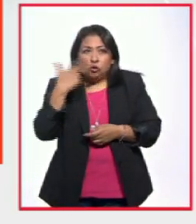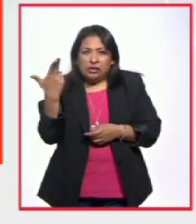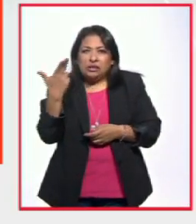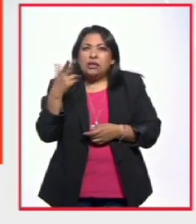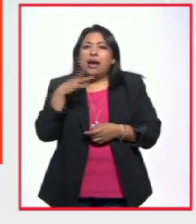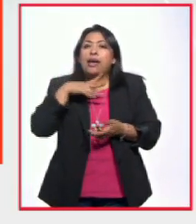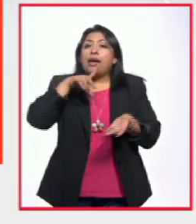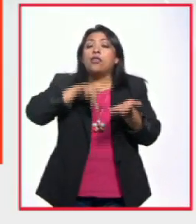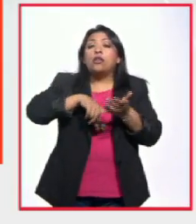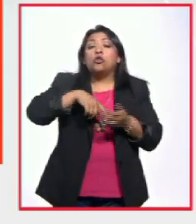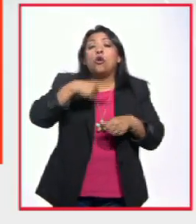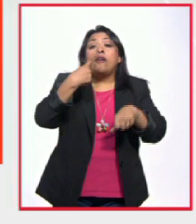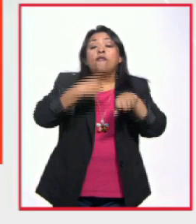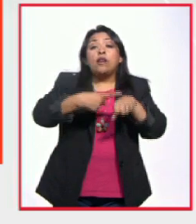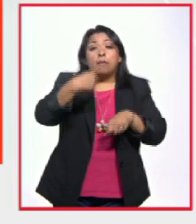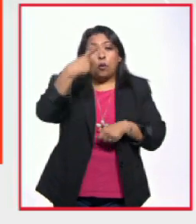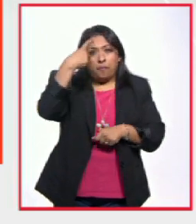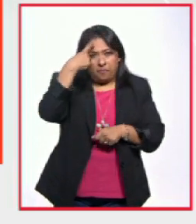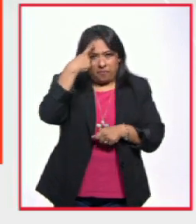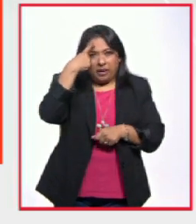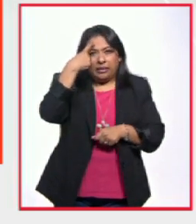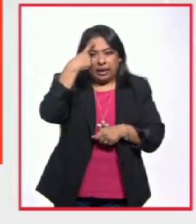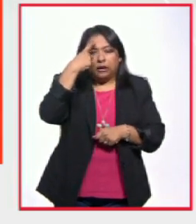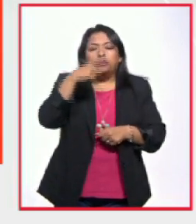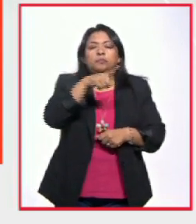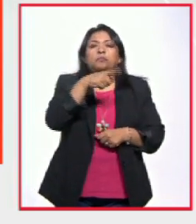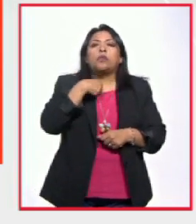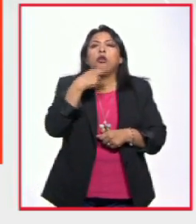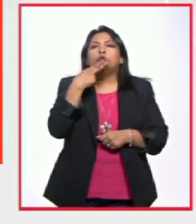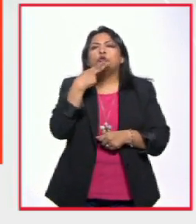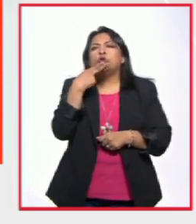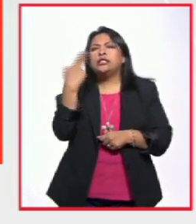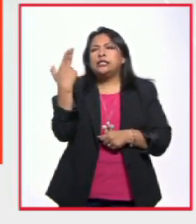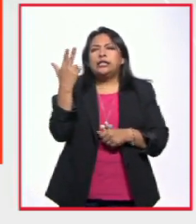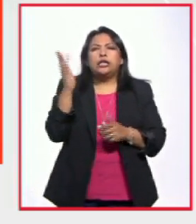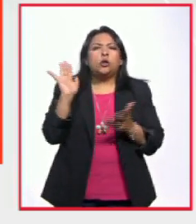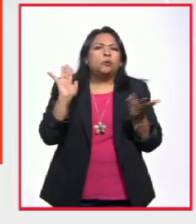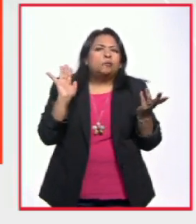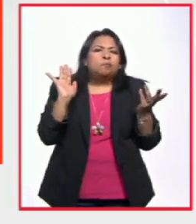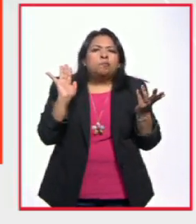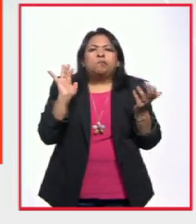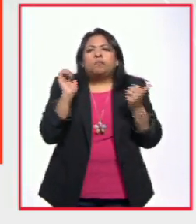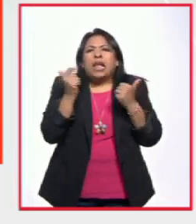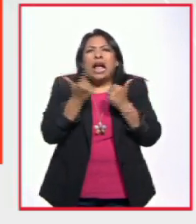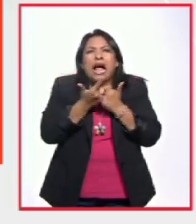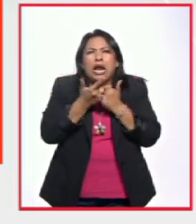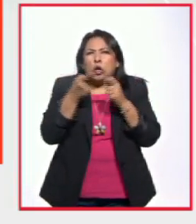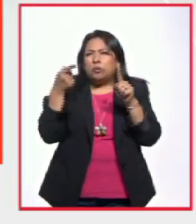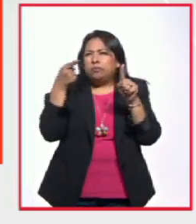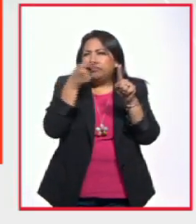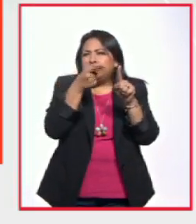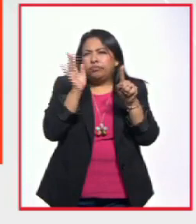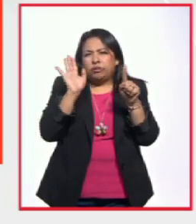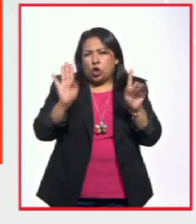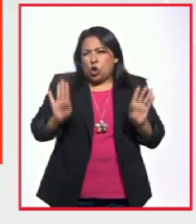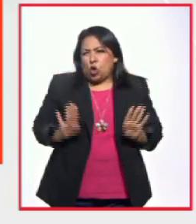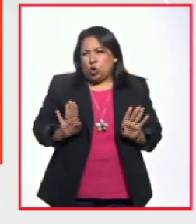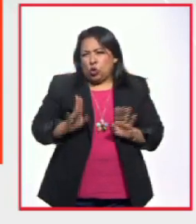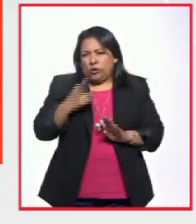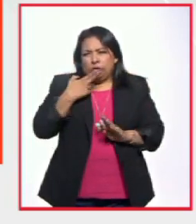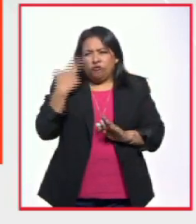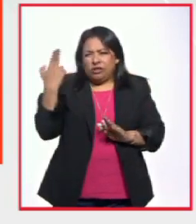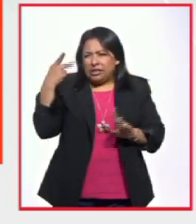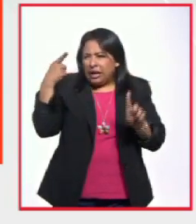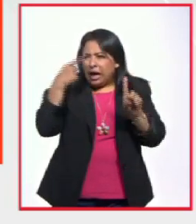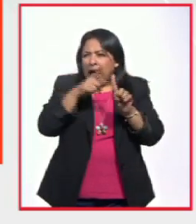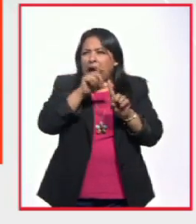esconde una enfermedad mental. El suicidio, pues, no es algo que, digamos, sea específico, la conducta suicida,